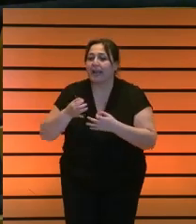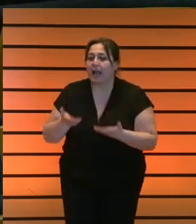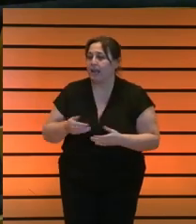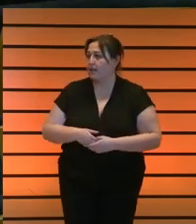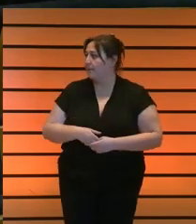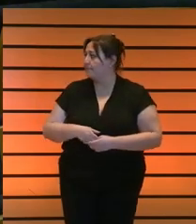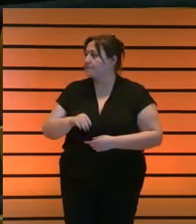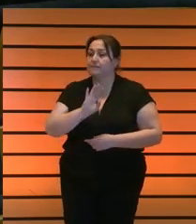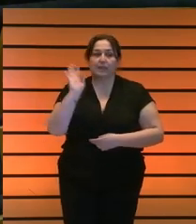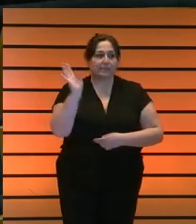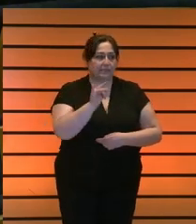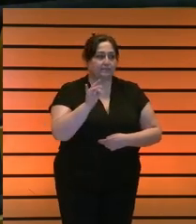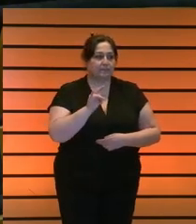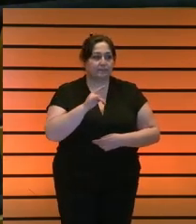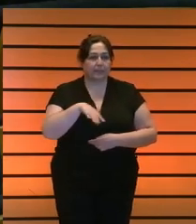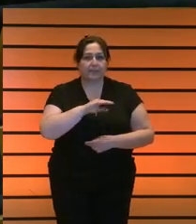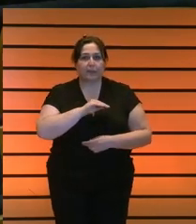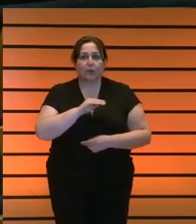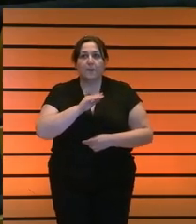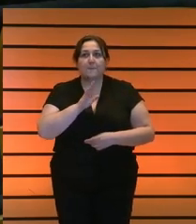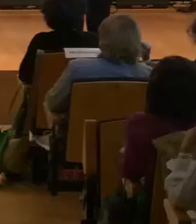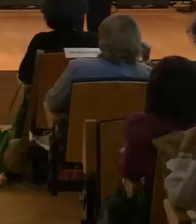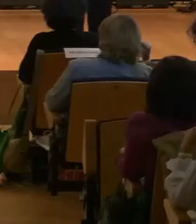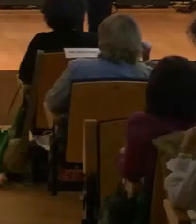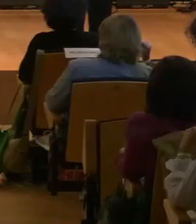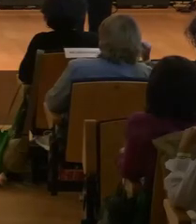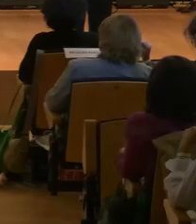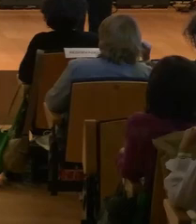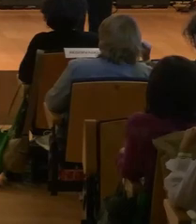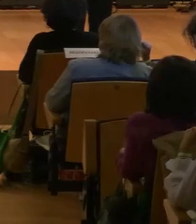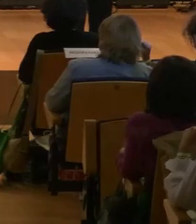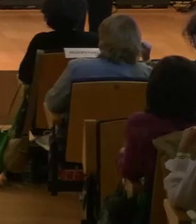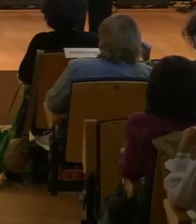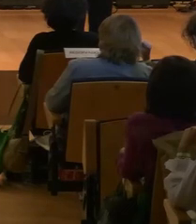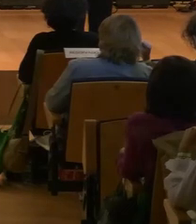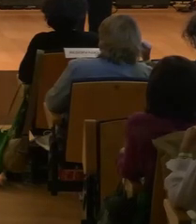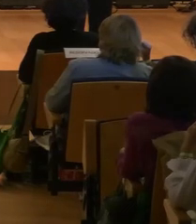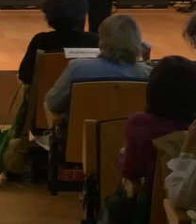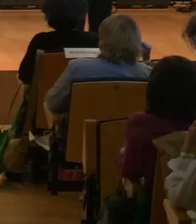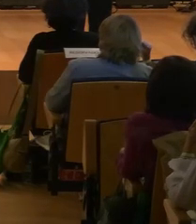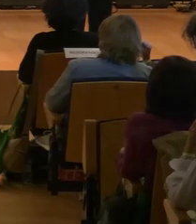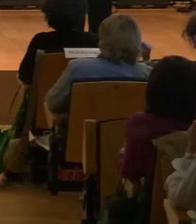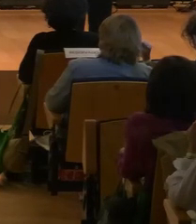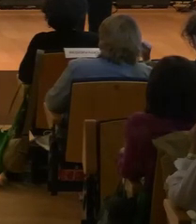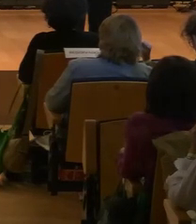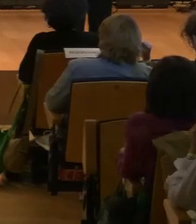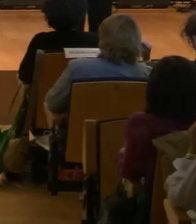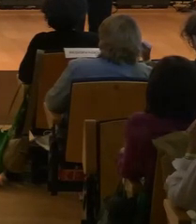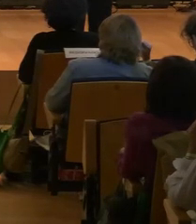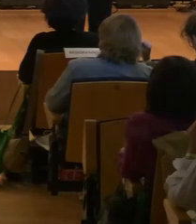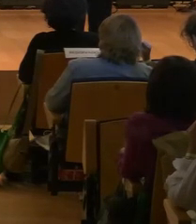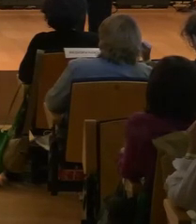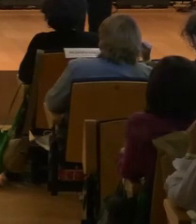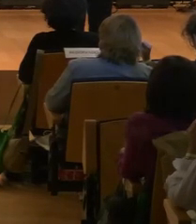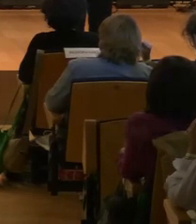Sí bueno eso para para comunicarse con el sistema sanitario igual